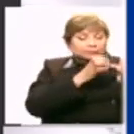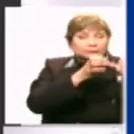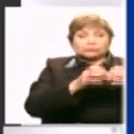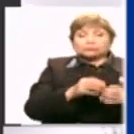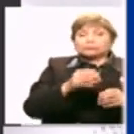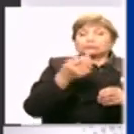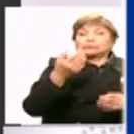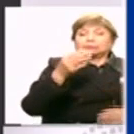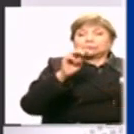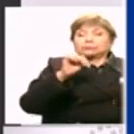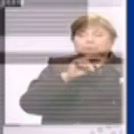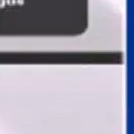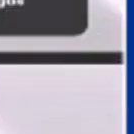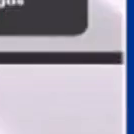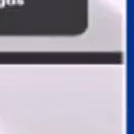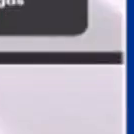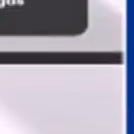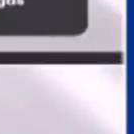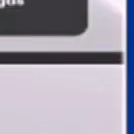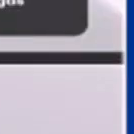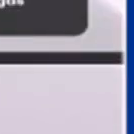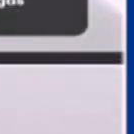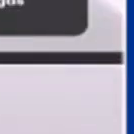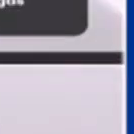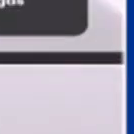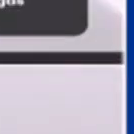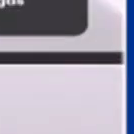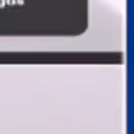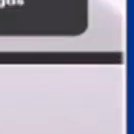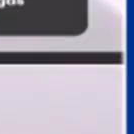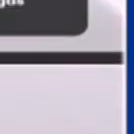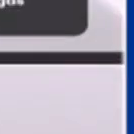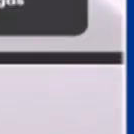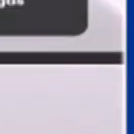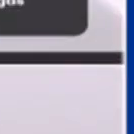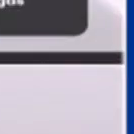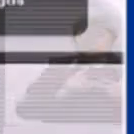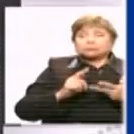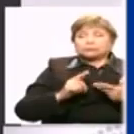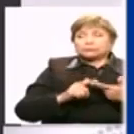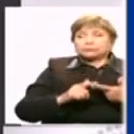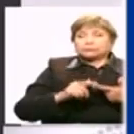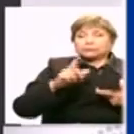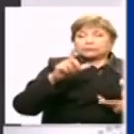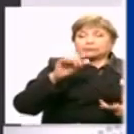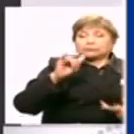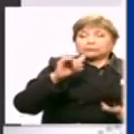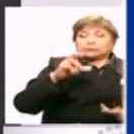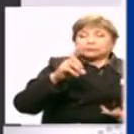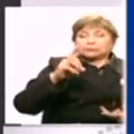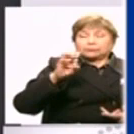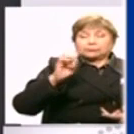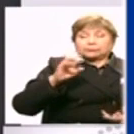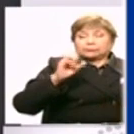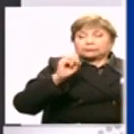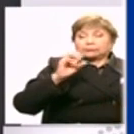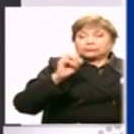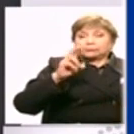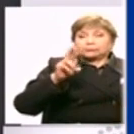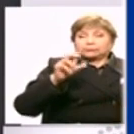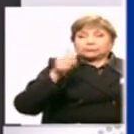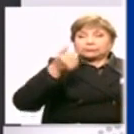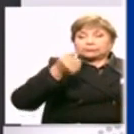tenemos posiciones diferentes, ¿sabes? Y es algo que yo felicito de las izquierdas, porque somos una conjunción de izquierdas aquí en Perú, digo. Pero